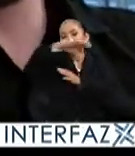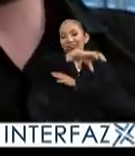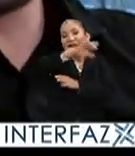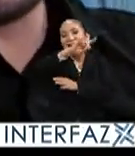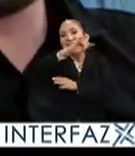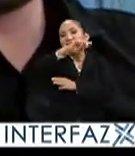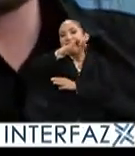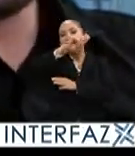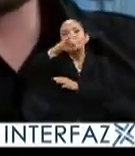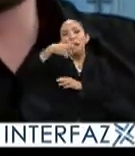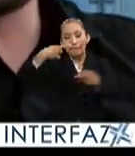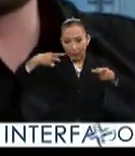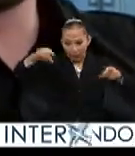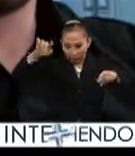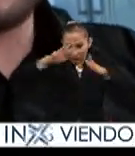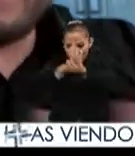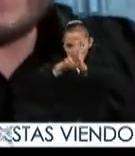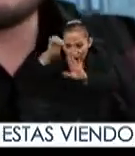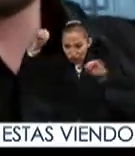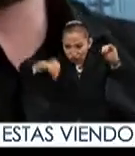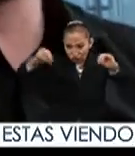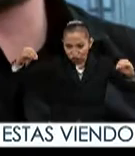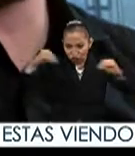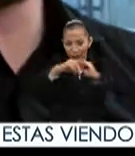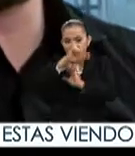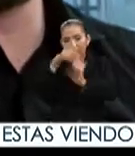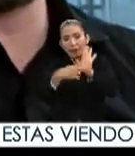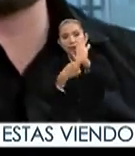en donde se arman esos videos que pueden ver